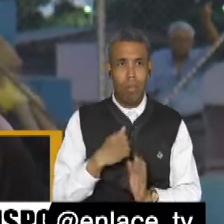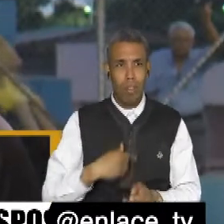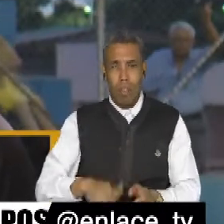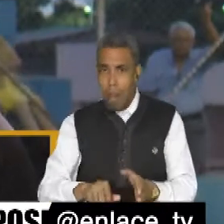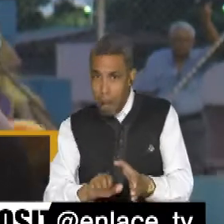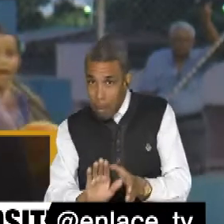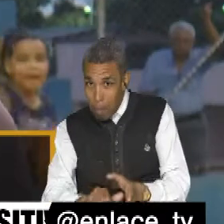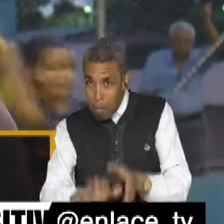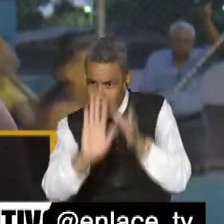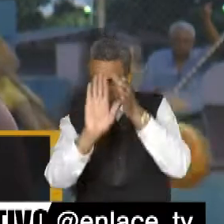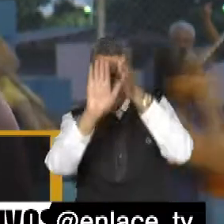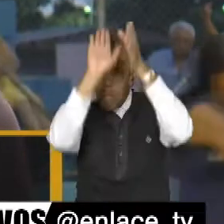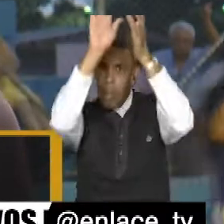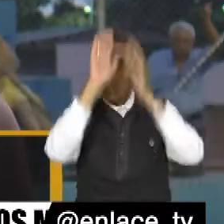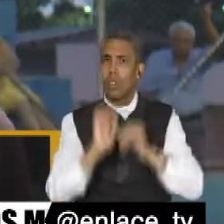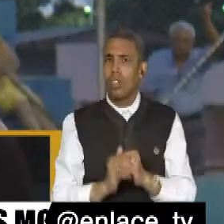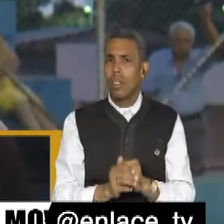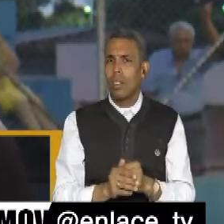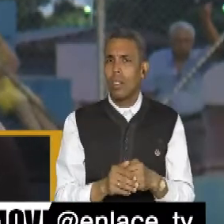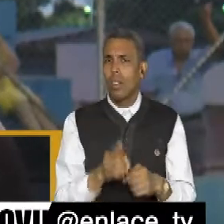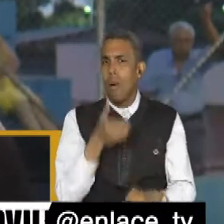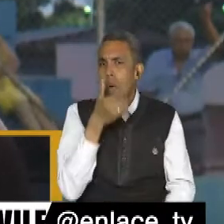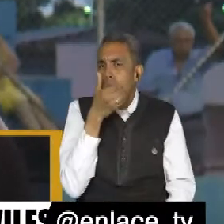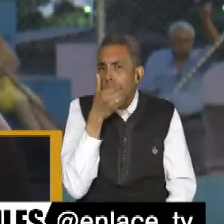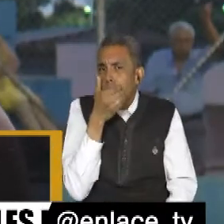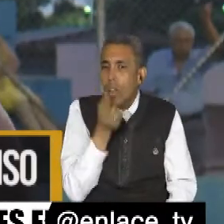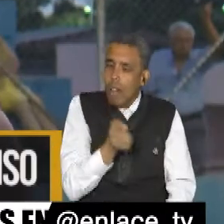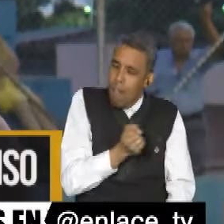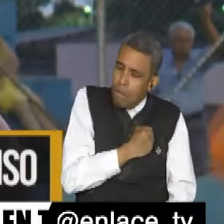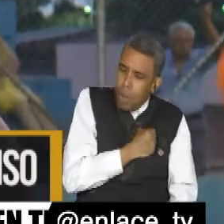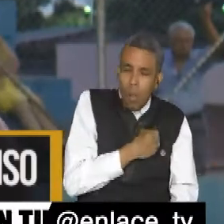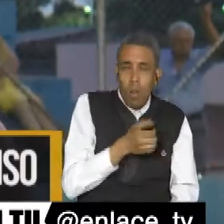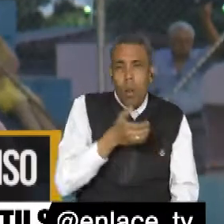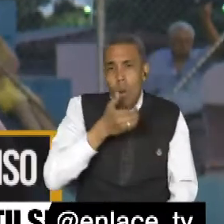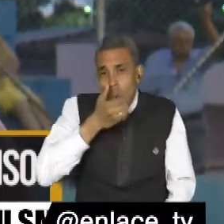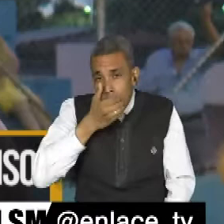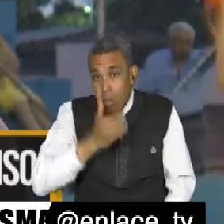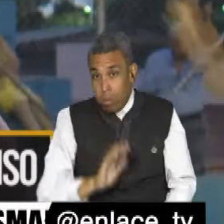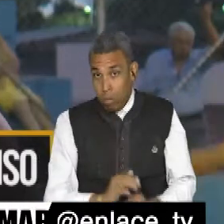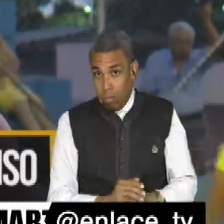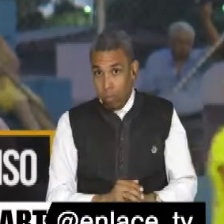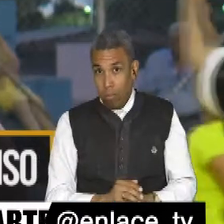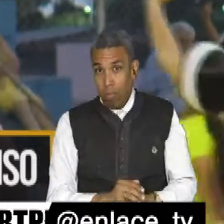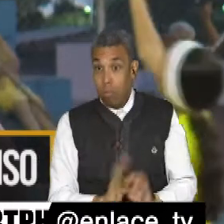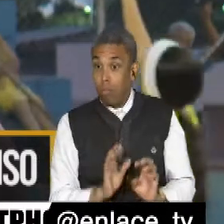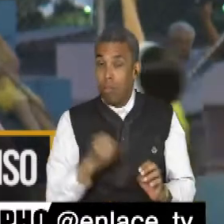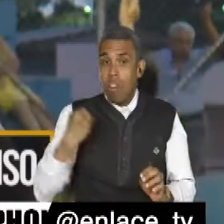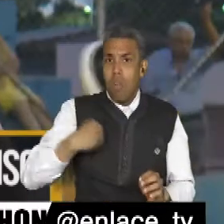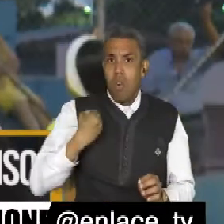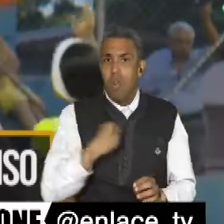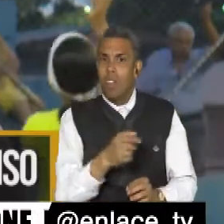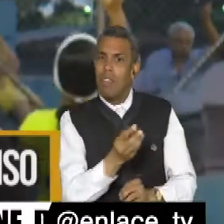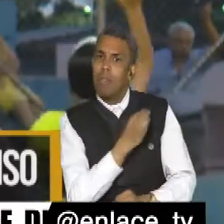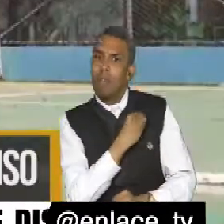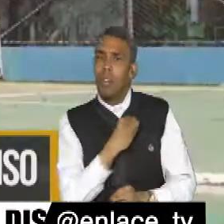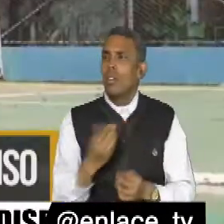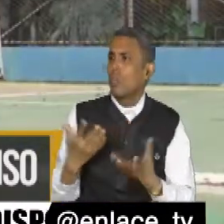poco. Entonces cualquier chico que entre en baloncesto es una estrella, entonces hay que darle oportunidad también a